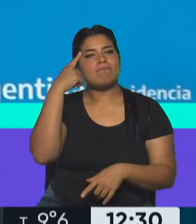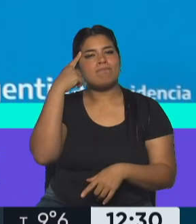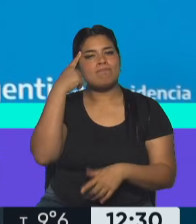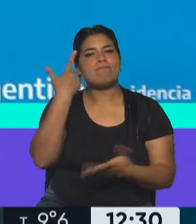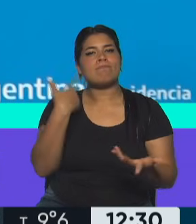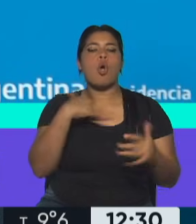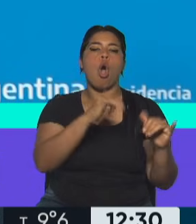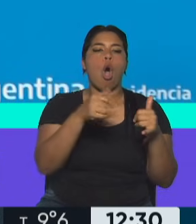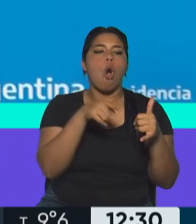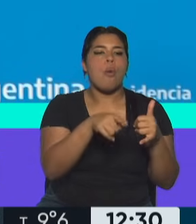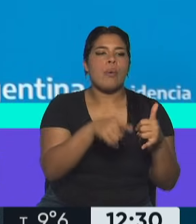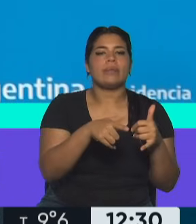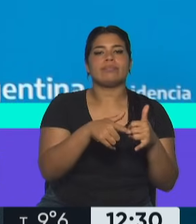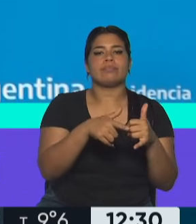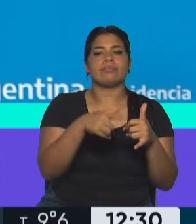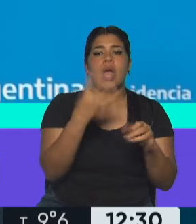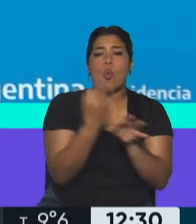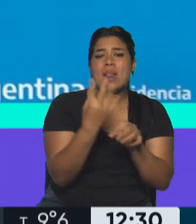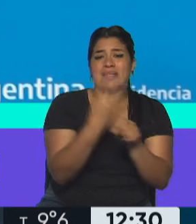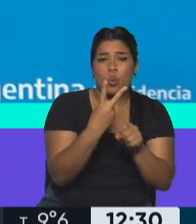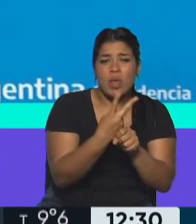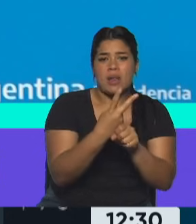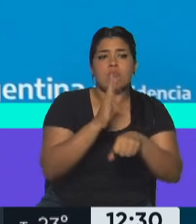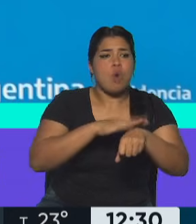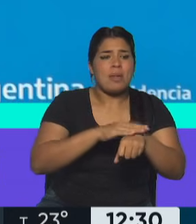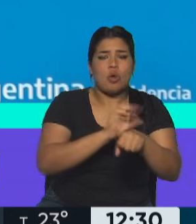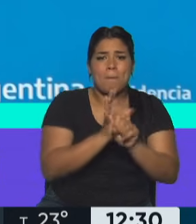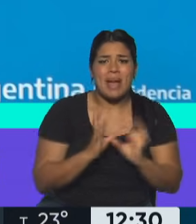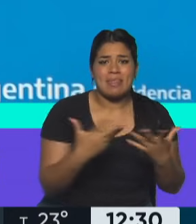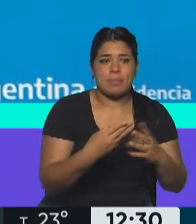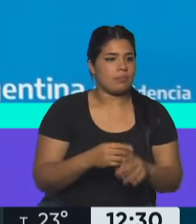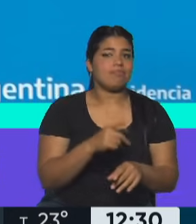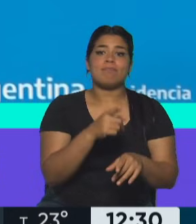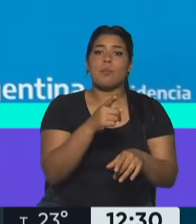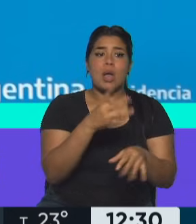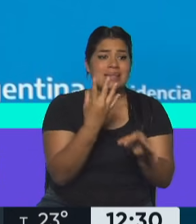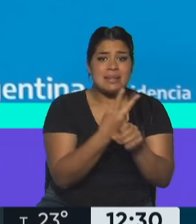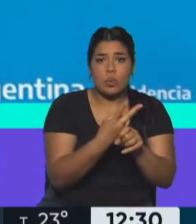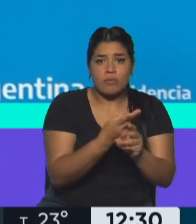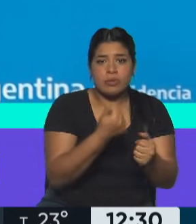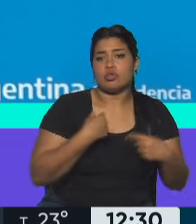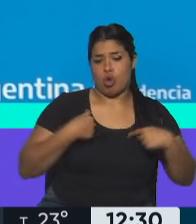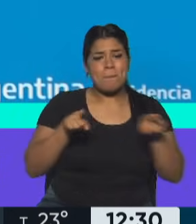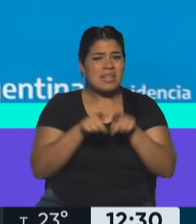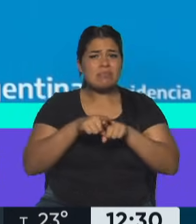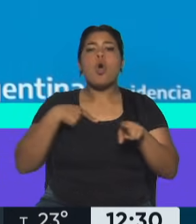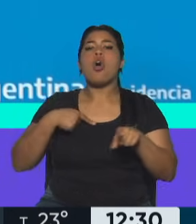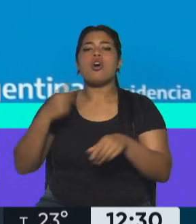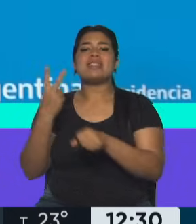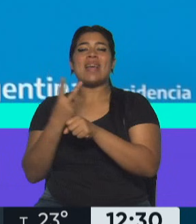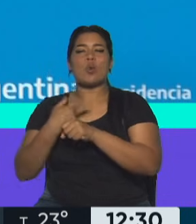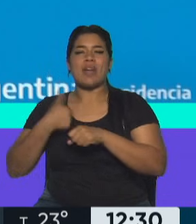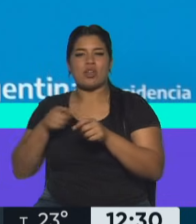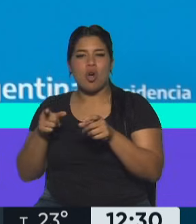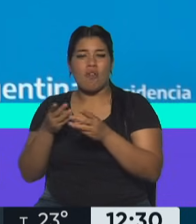en un joven que terminó su secundario en la época de pandemia. Yo terminé mi secundario en el año de la Guerra de Malvinas. No sé quién más de aquí le tocó,